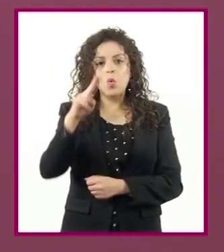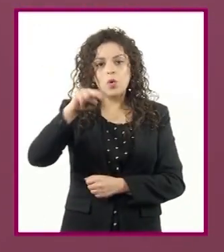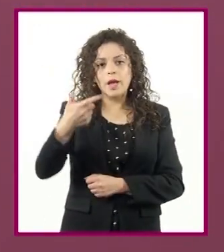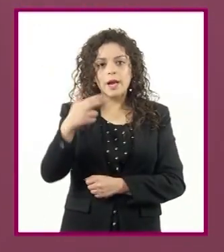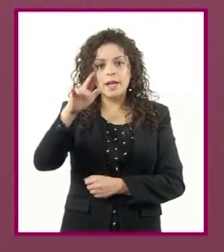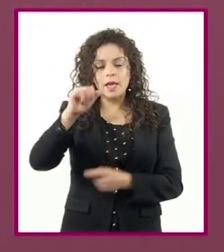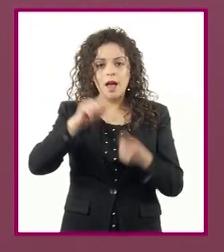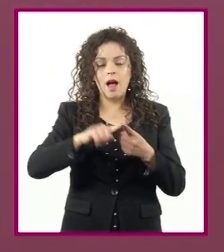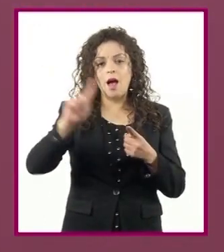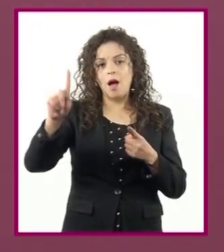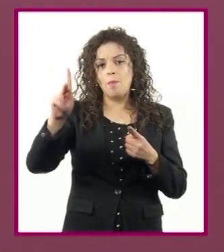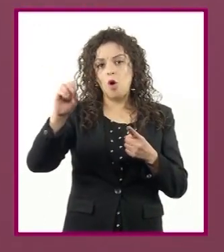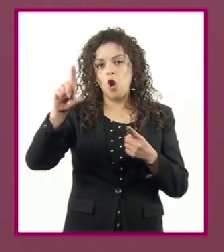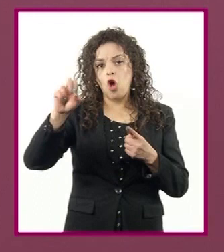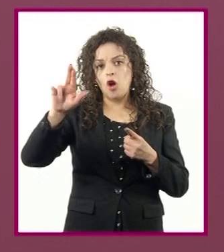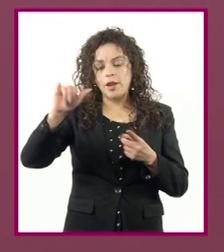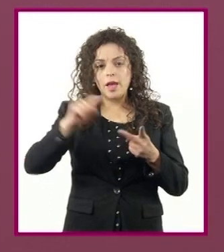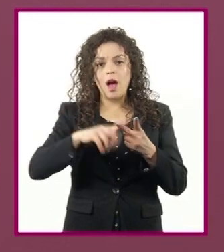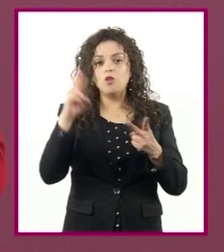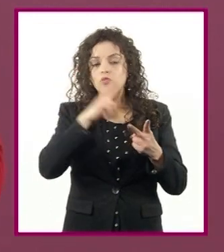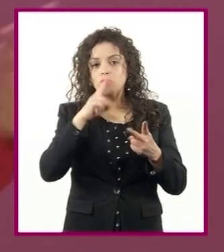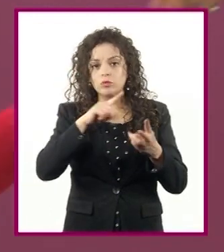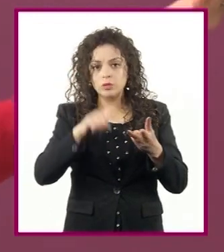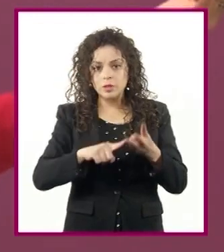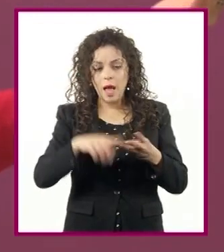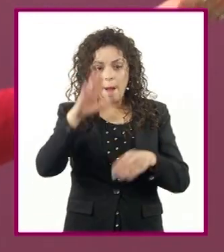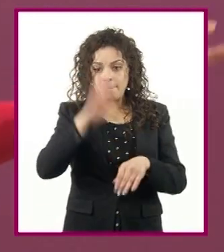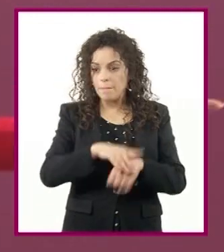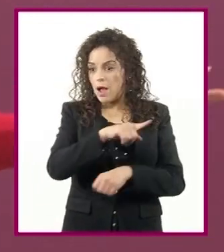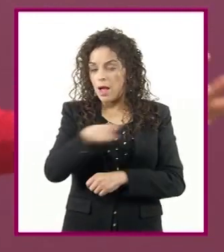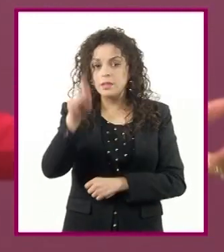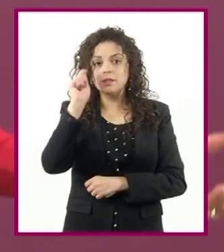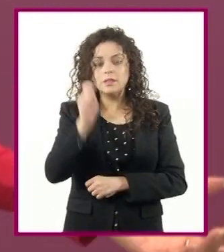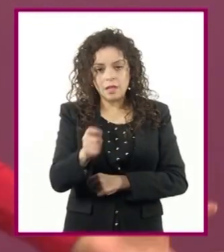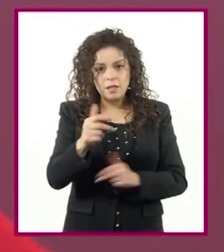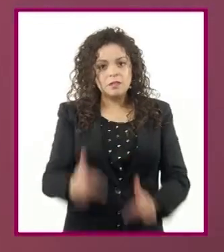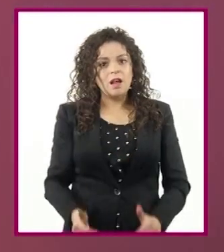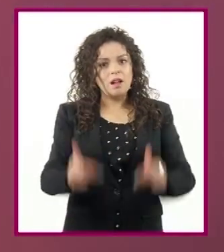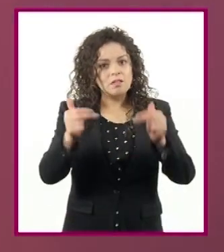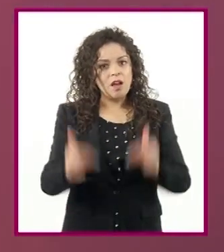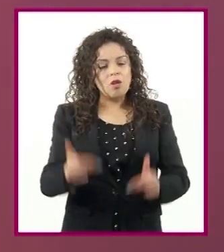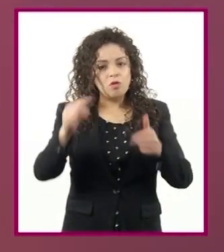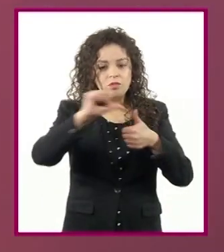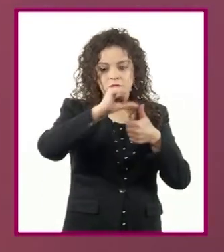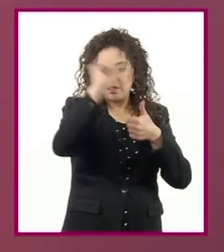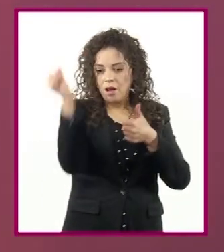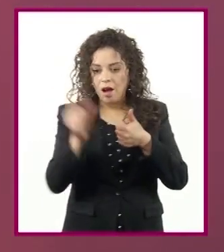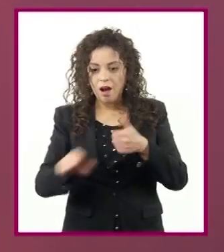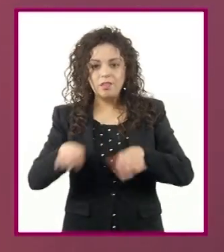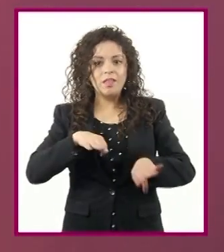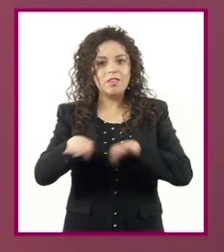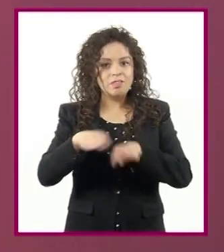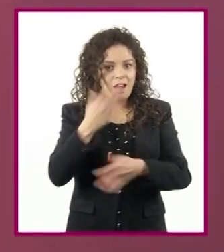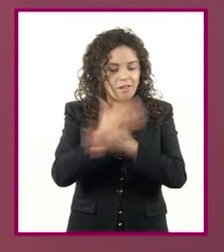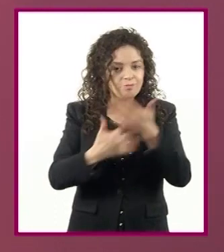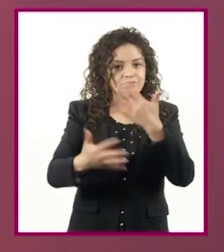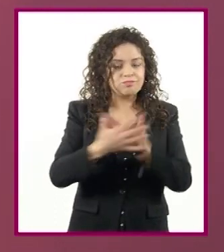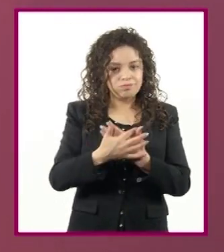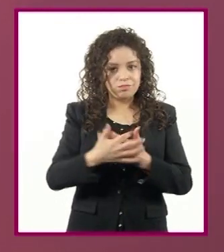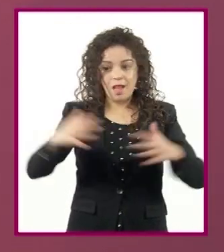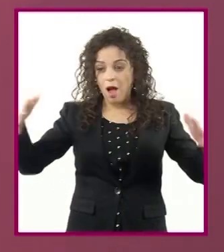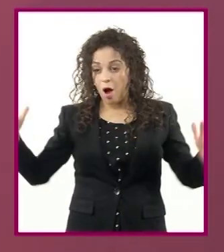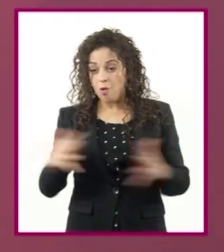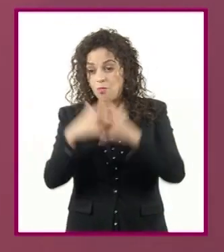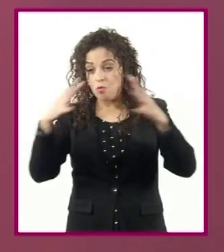Rusia. La mayoría se dedicaron al comercio y a las artes. Entre las guerras mundiales del